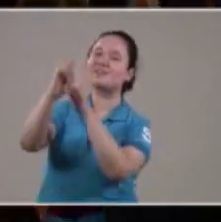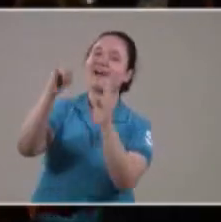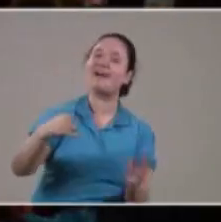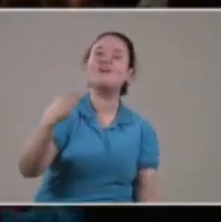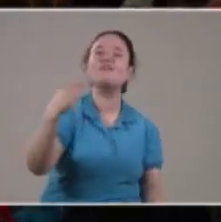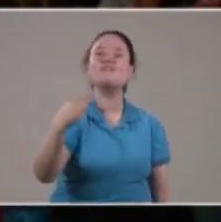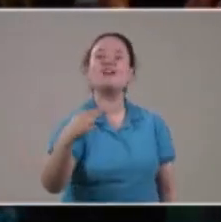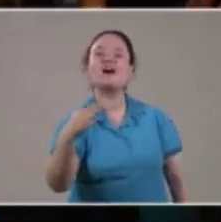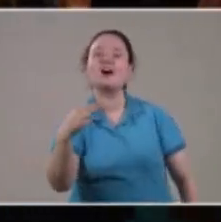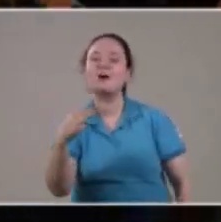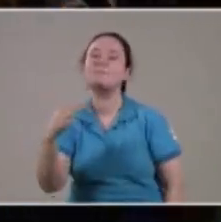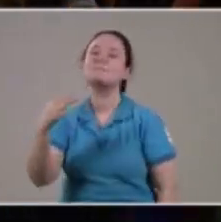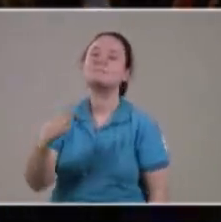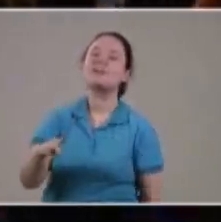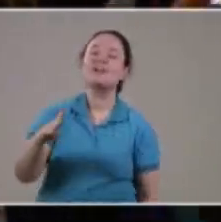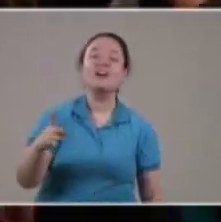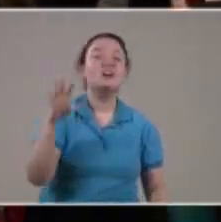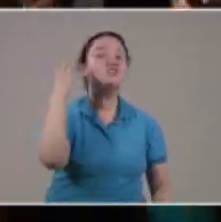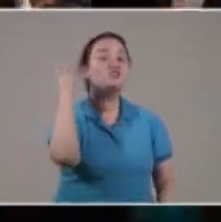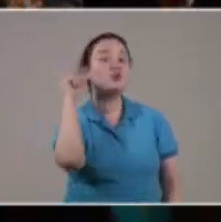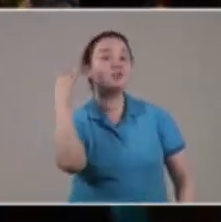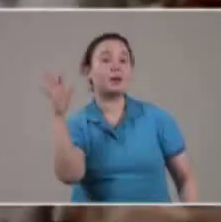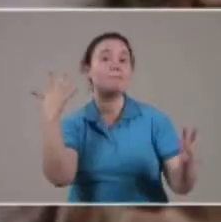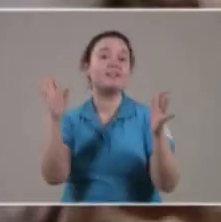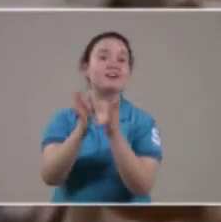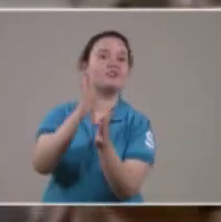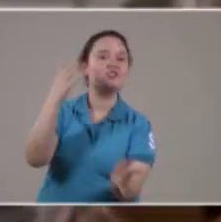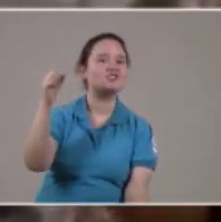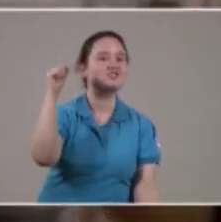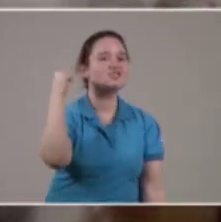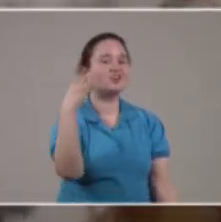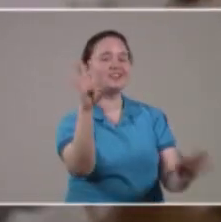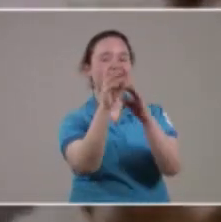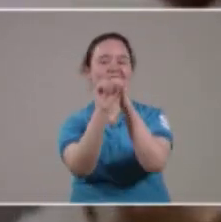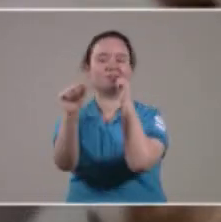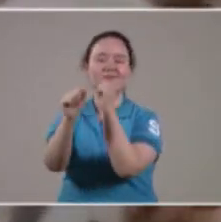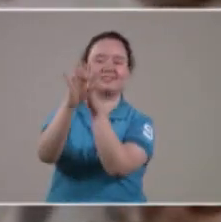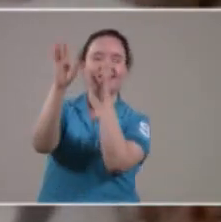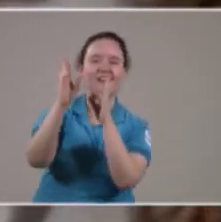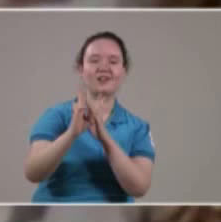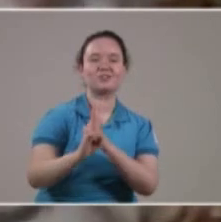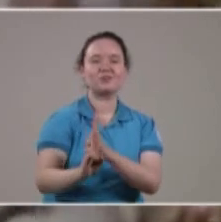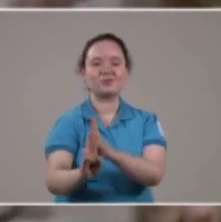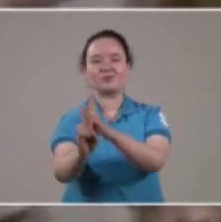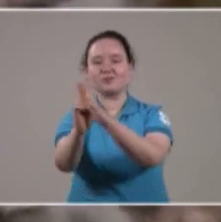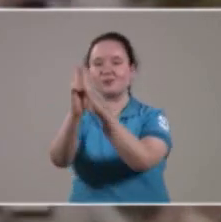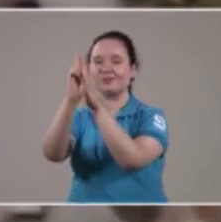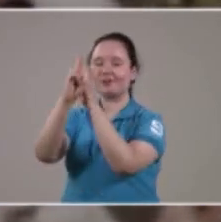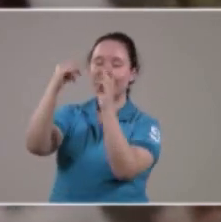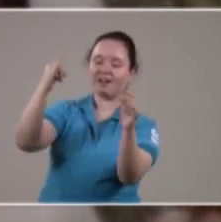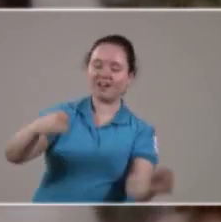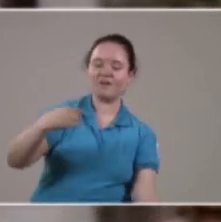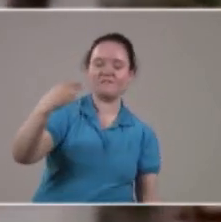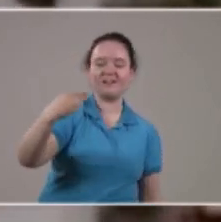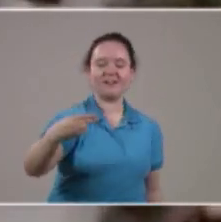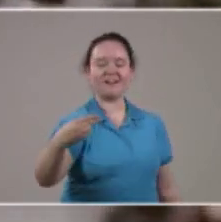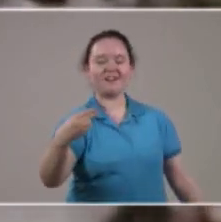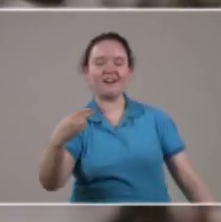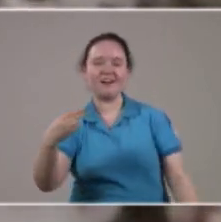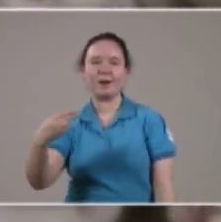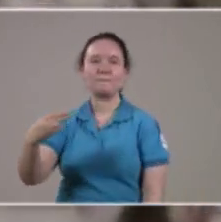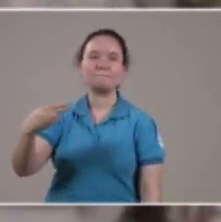honor a Jehová. Sonaré pandero, sonaré trompeta en honor a